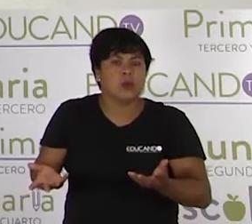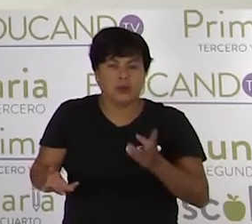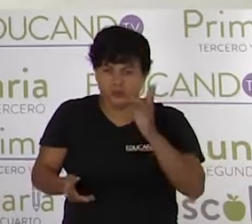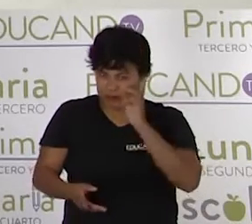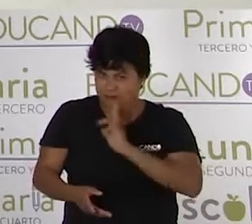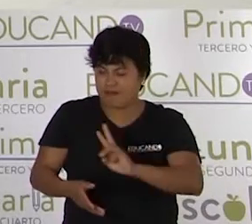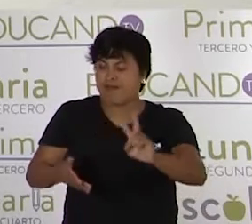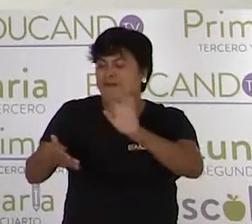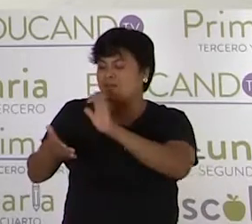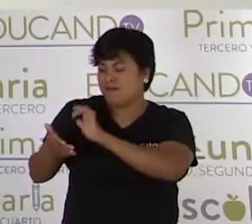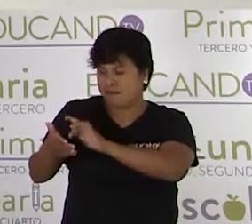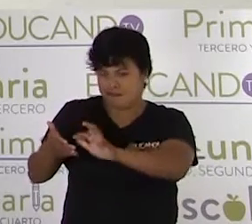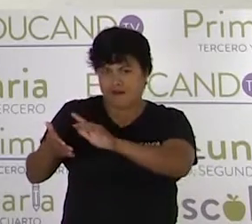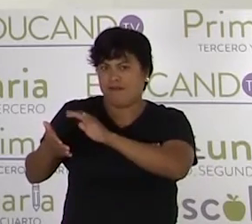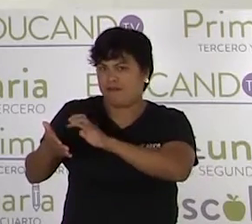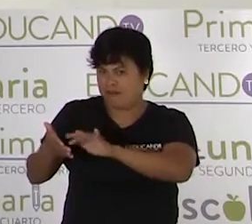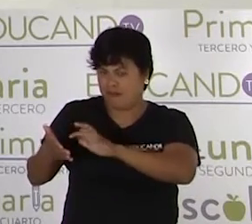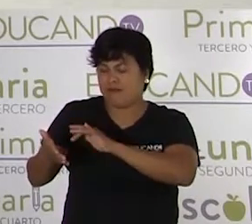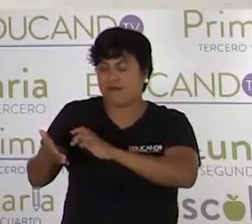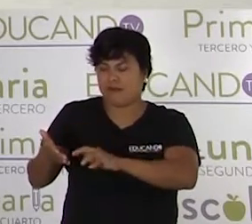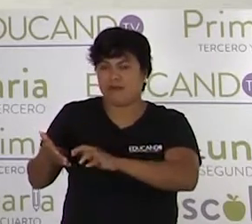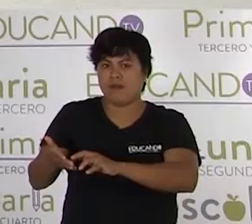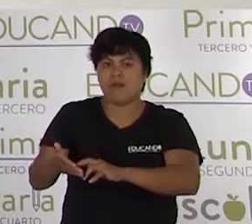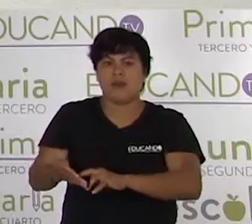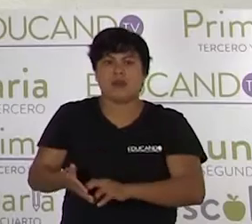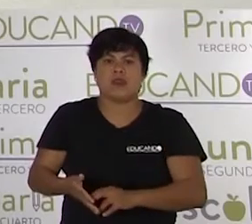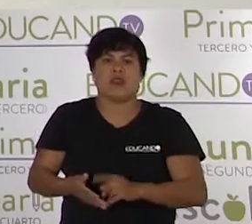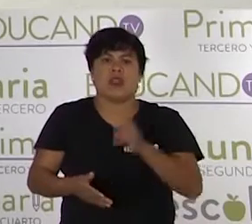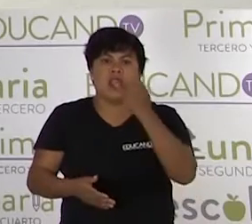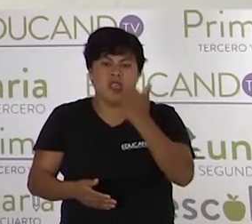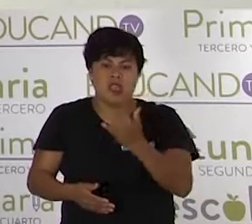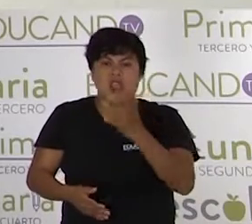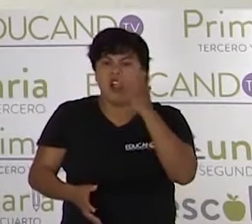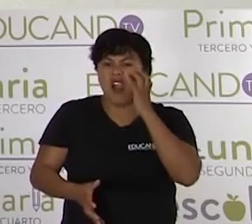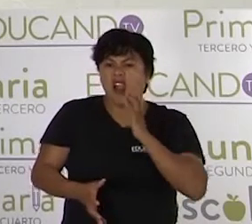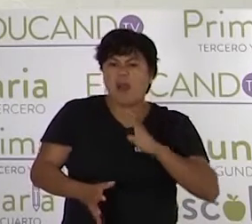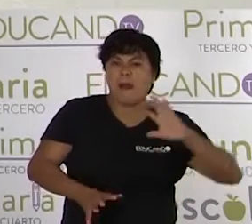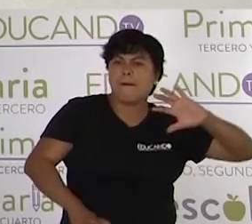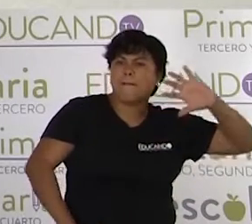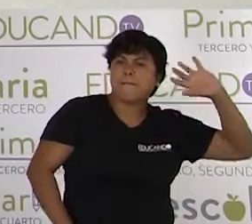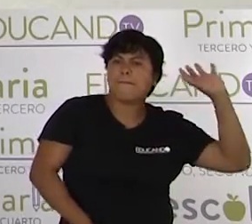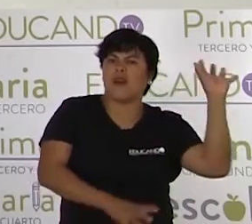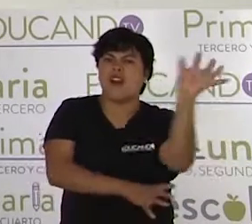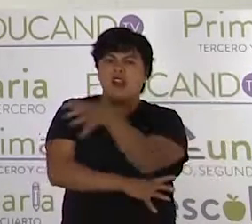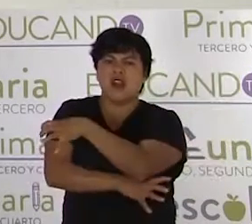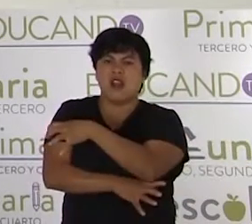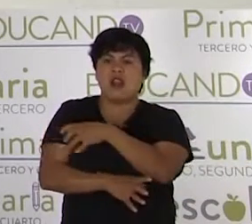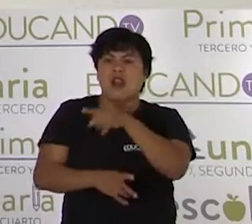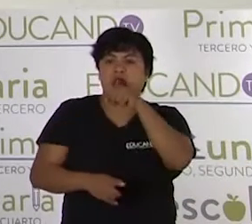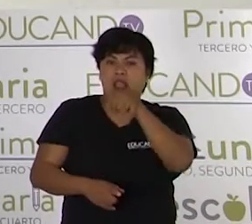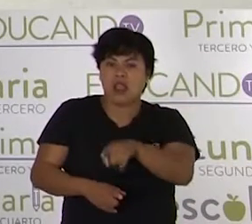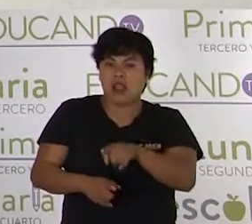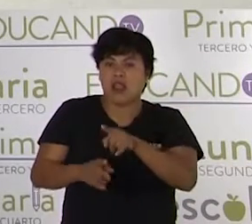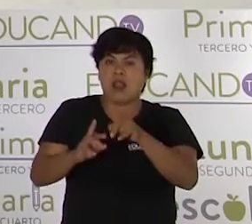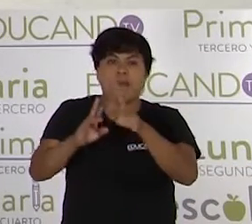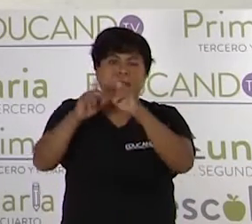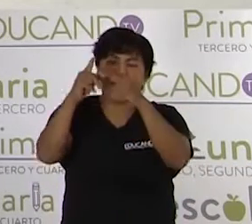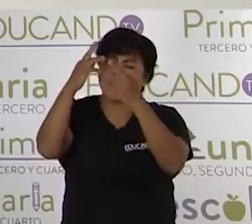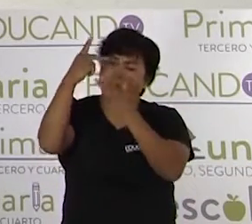Vamos a descubrirlo. Y de un manotazo quebró un palo en mil